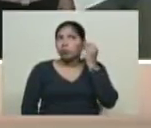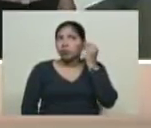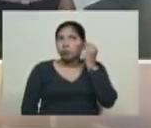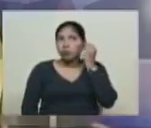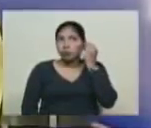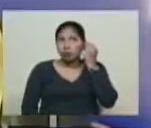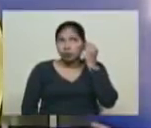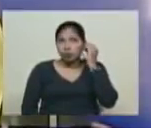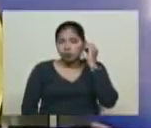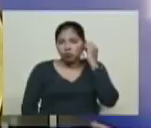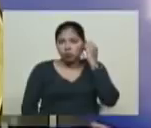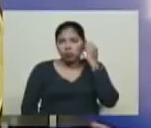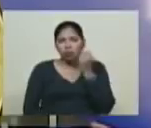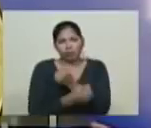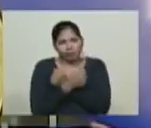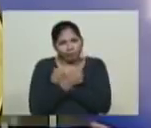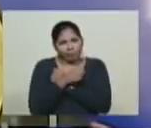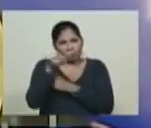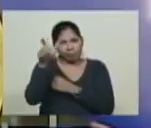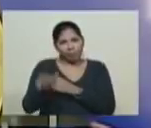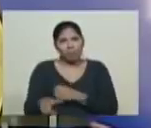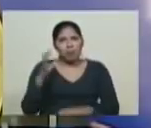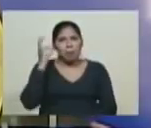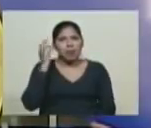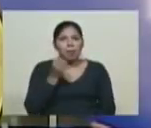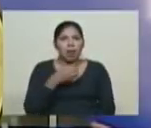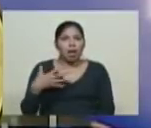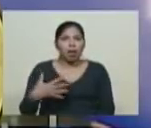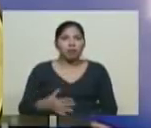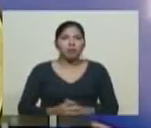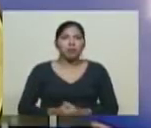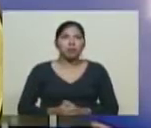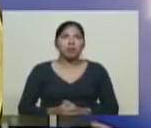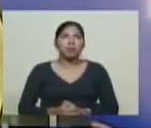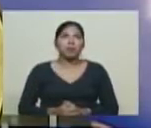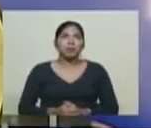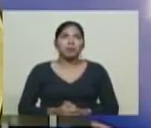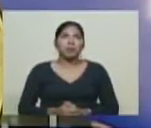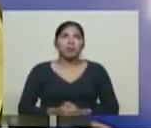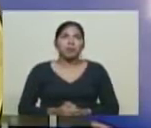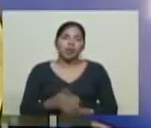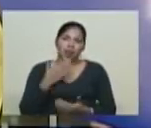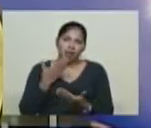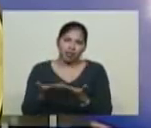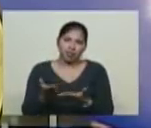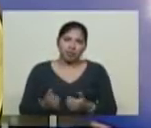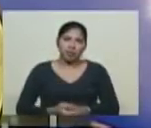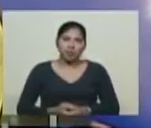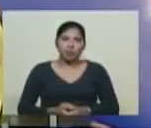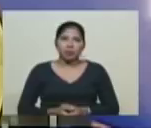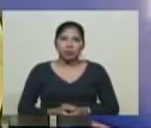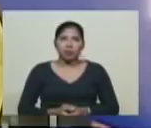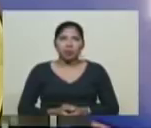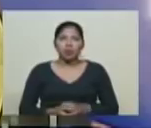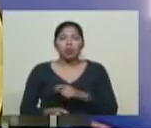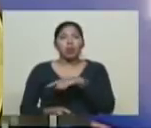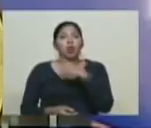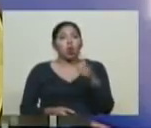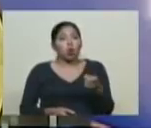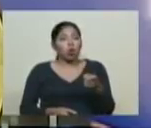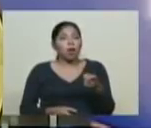del Poder Popular para la Mujer y la Igualdad de Género, Blanca Cao, gracias. Y jefa